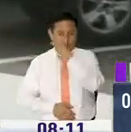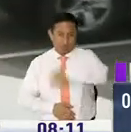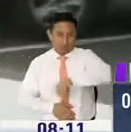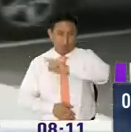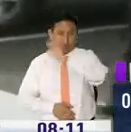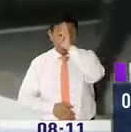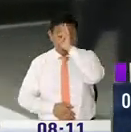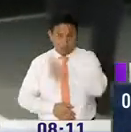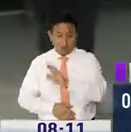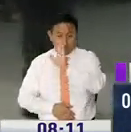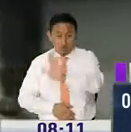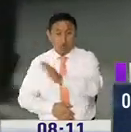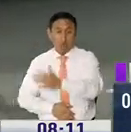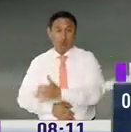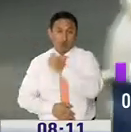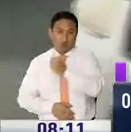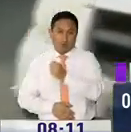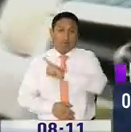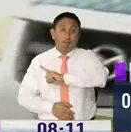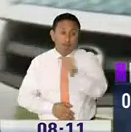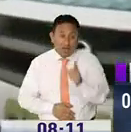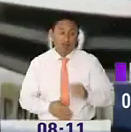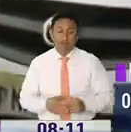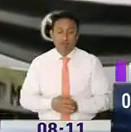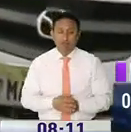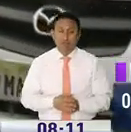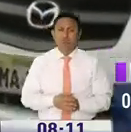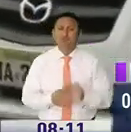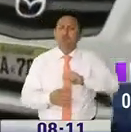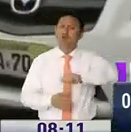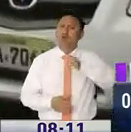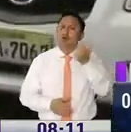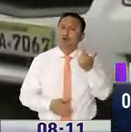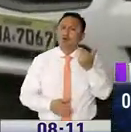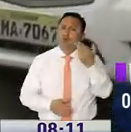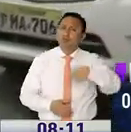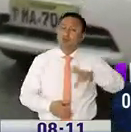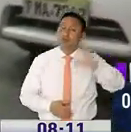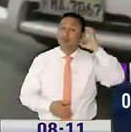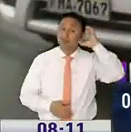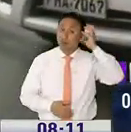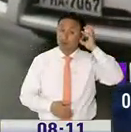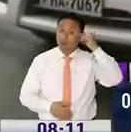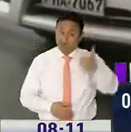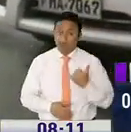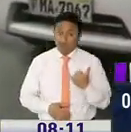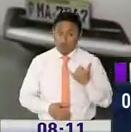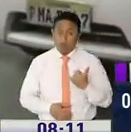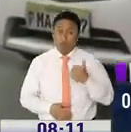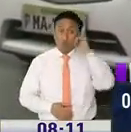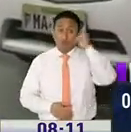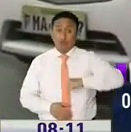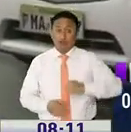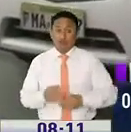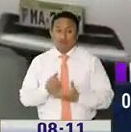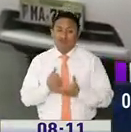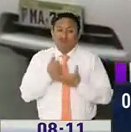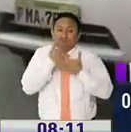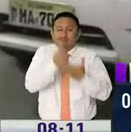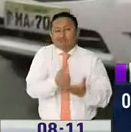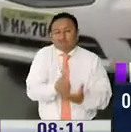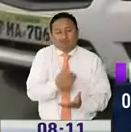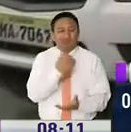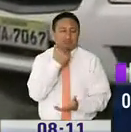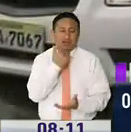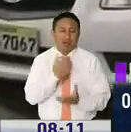esto por precautelar la seguridad, sin embargo también se están realizando otras cosas como la radio Teletón el día de hoy para también subsanar esta crisis